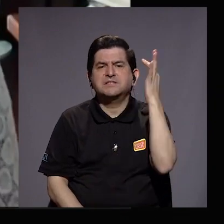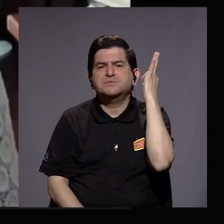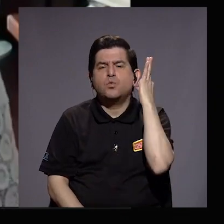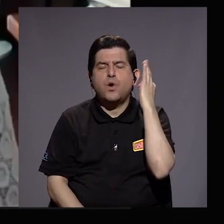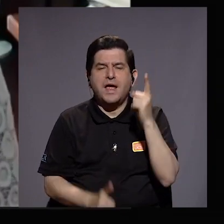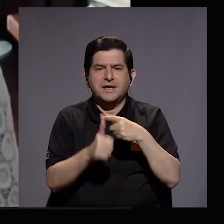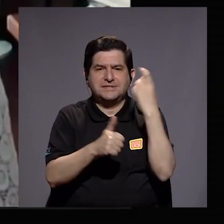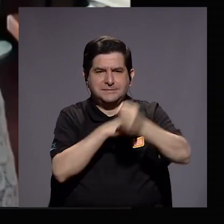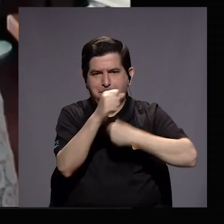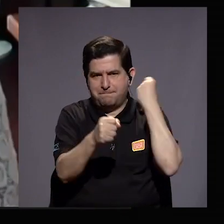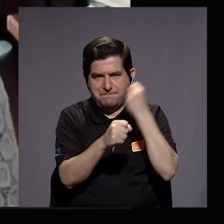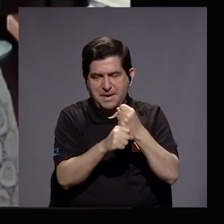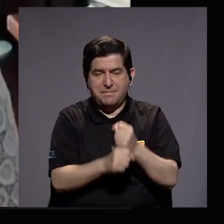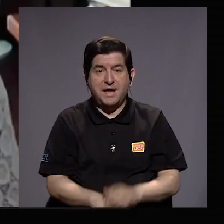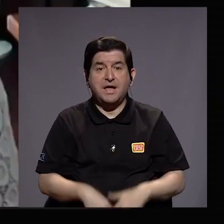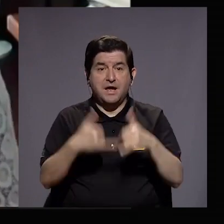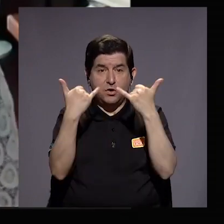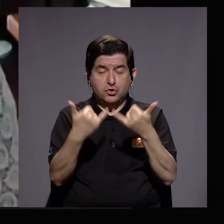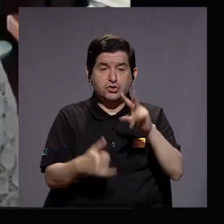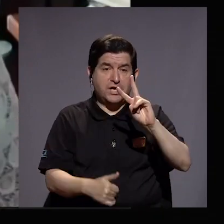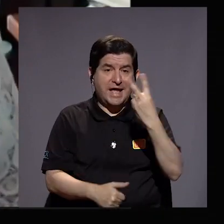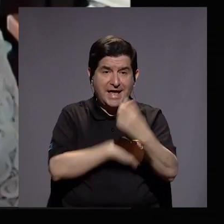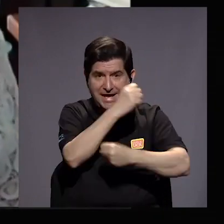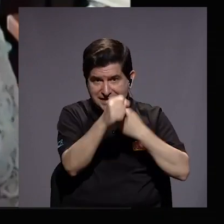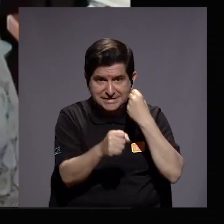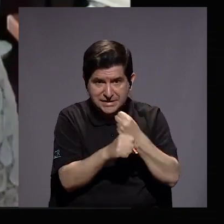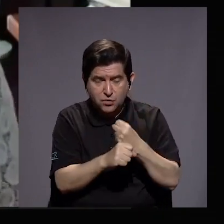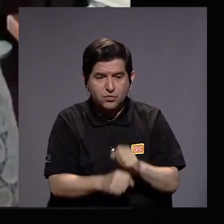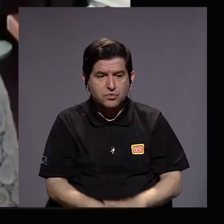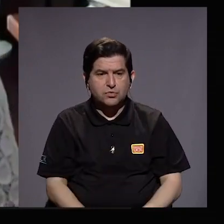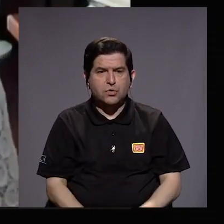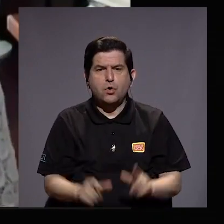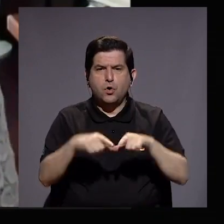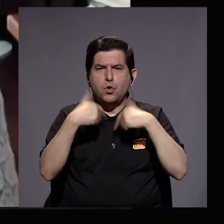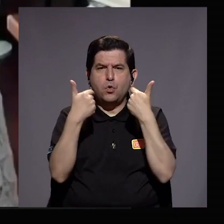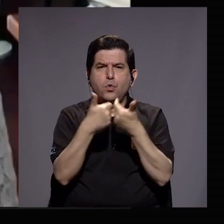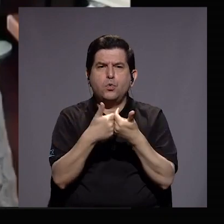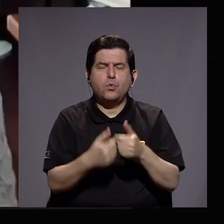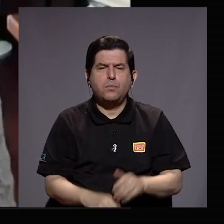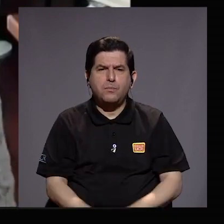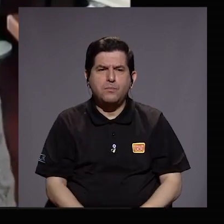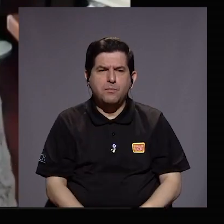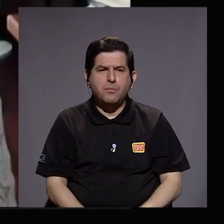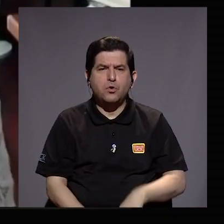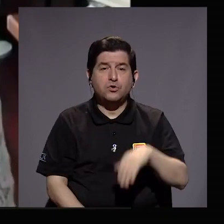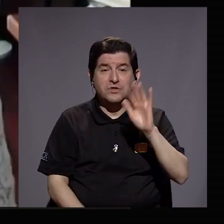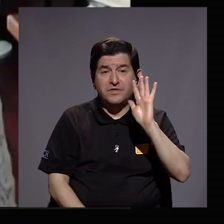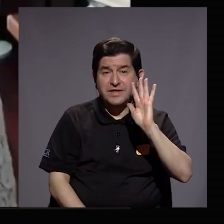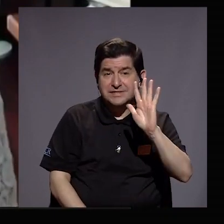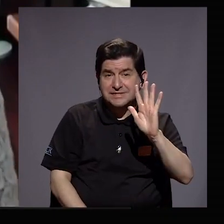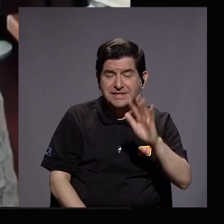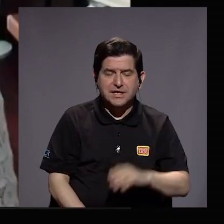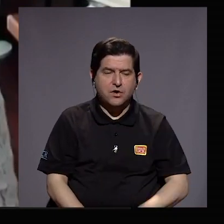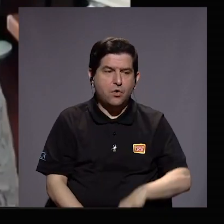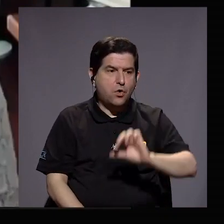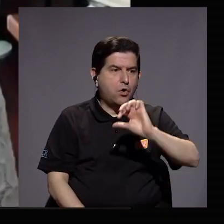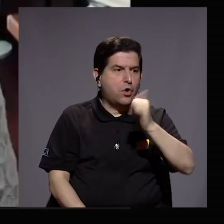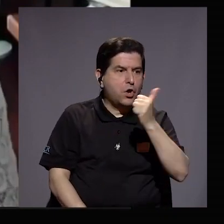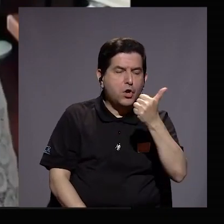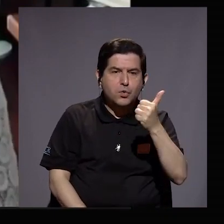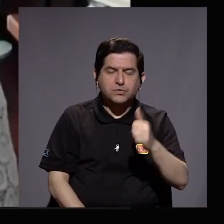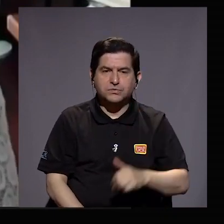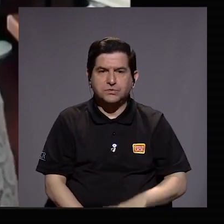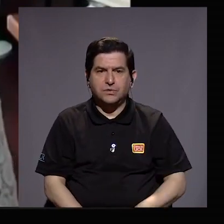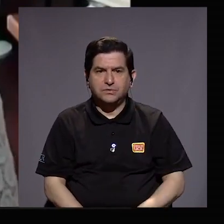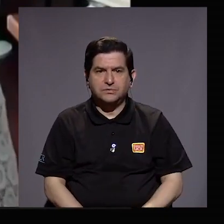10 mujeres en el primer año. Ya para el segundo año éramos un grupo como de 5 y el